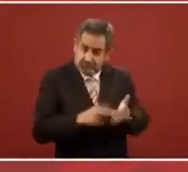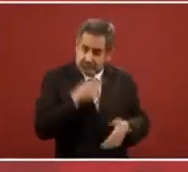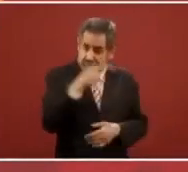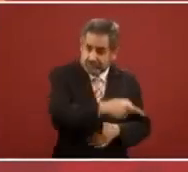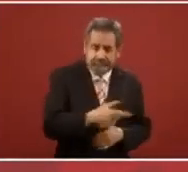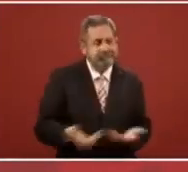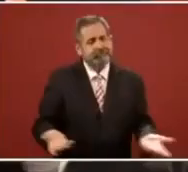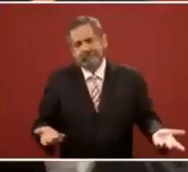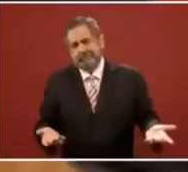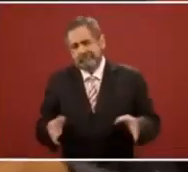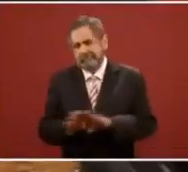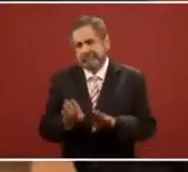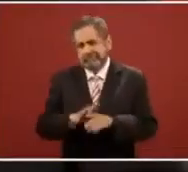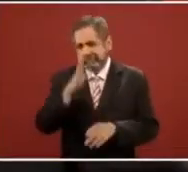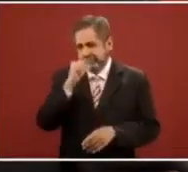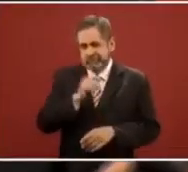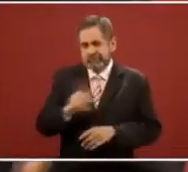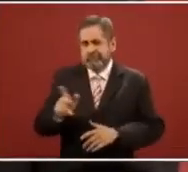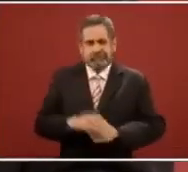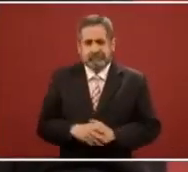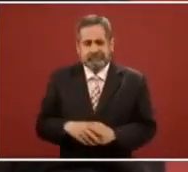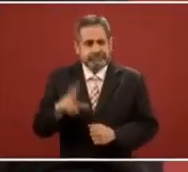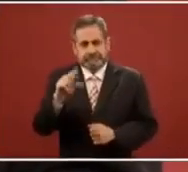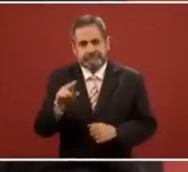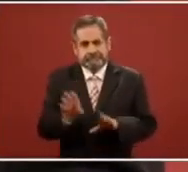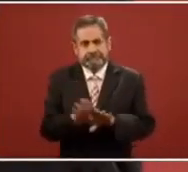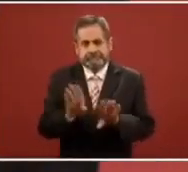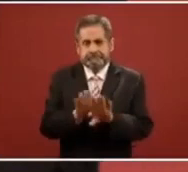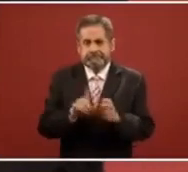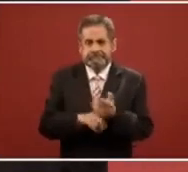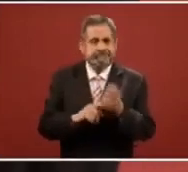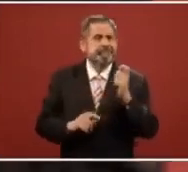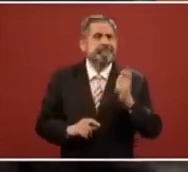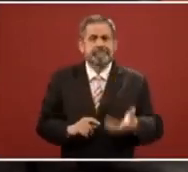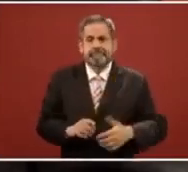¿Cómo vamos a contratar